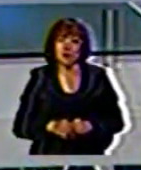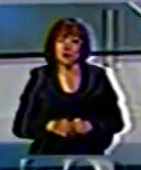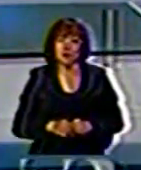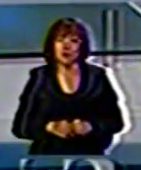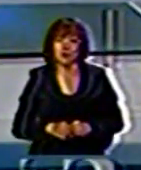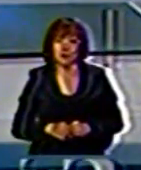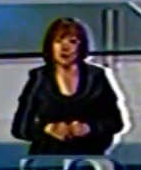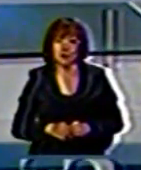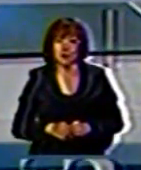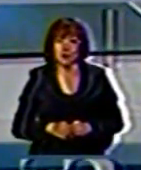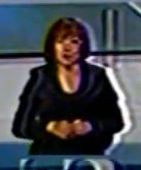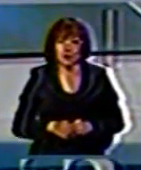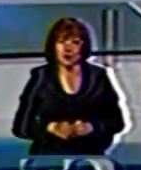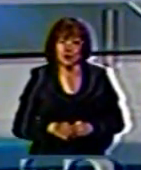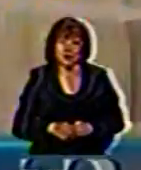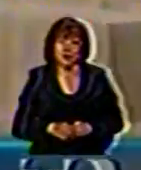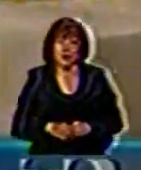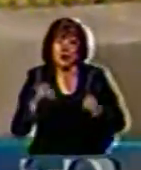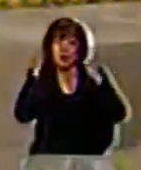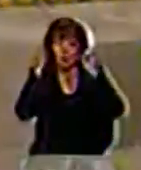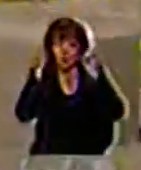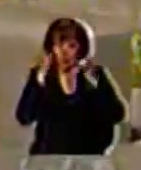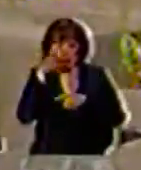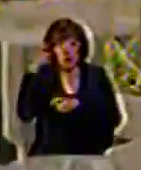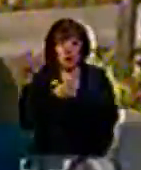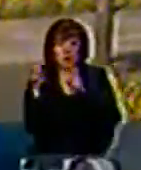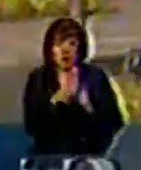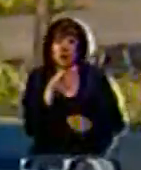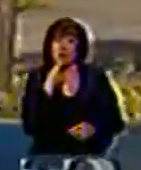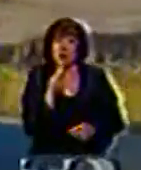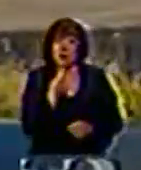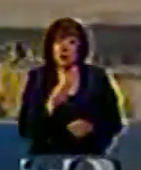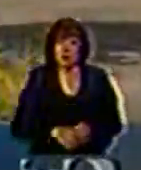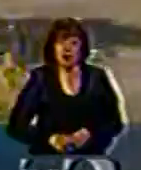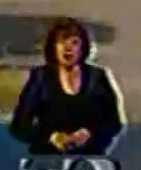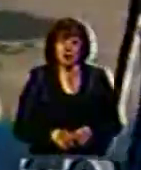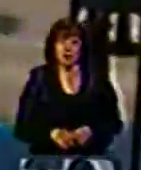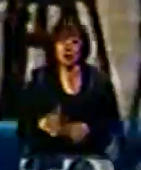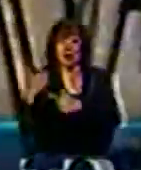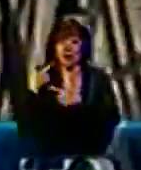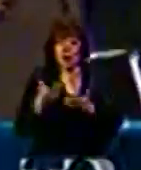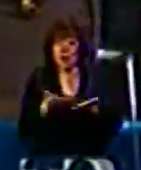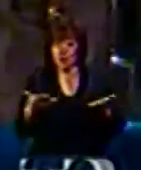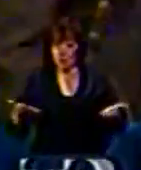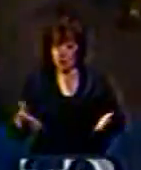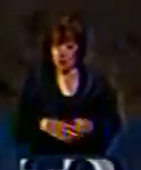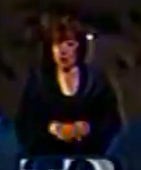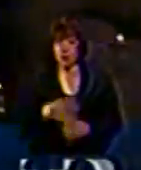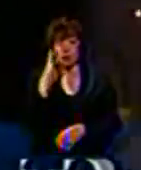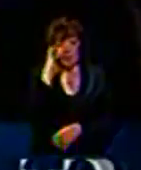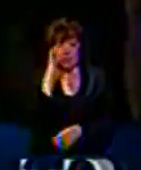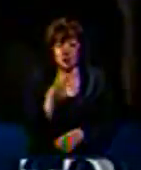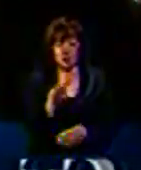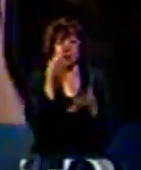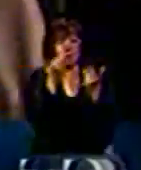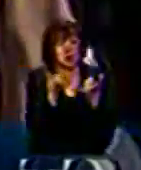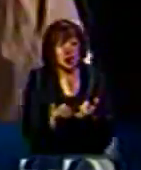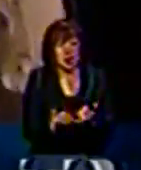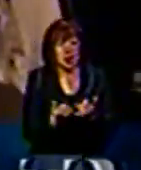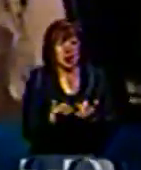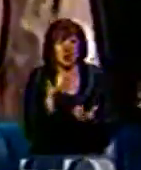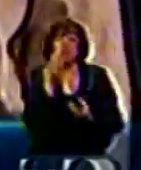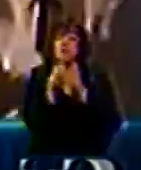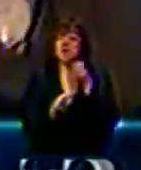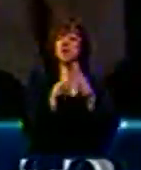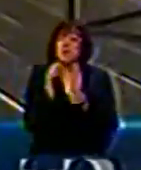Las diligencias dentro de la instrucción fiscal por el presunto delito de tráfico de armas y municiones de las Fuerzas Armadas y que aparentemente tenían como